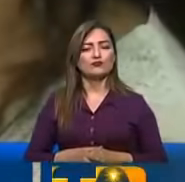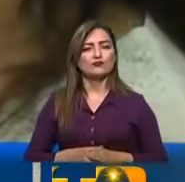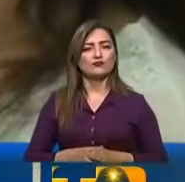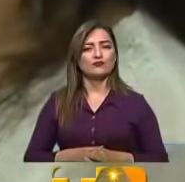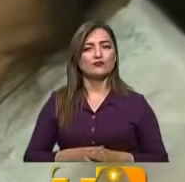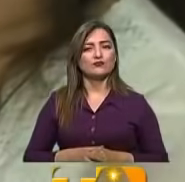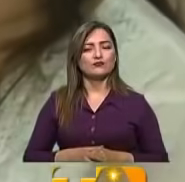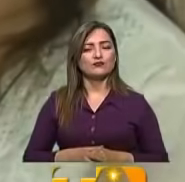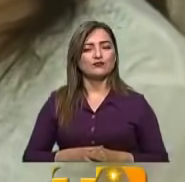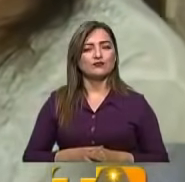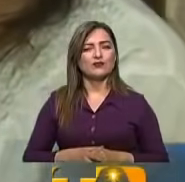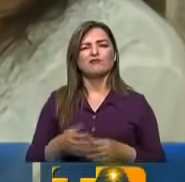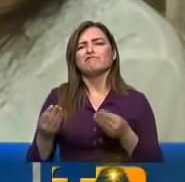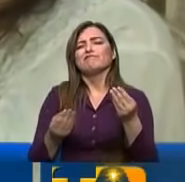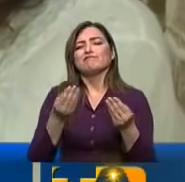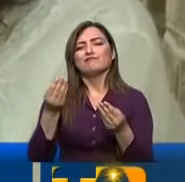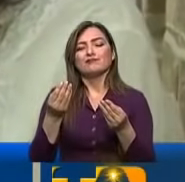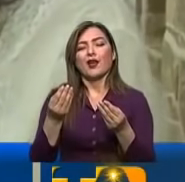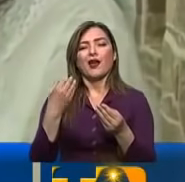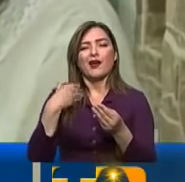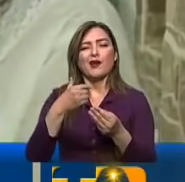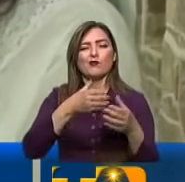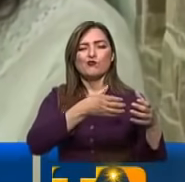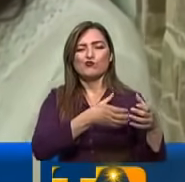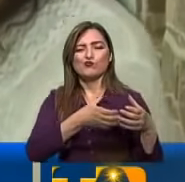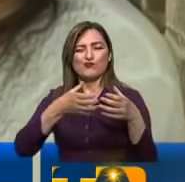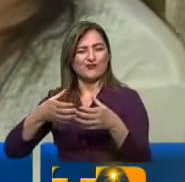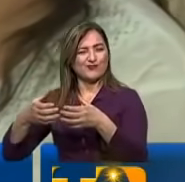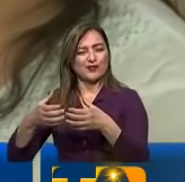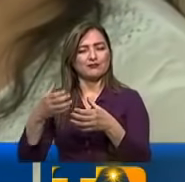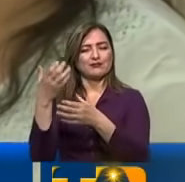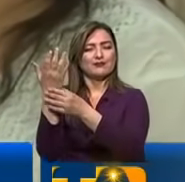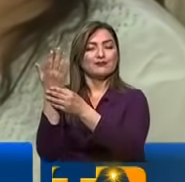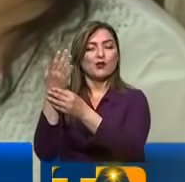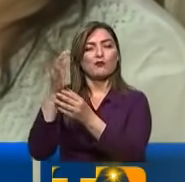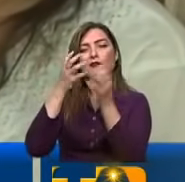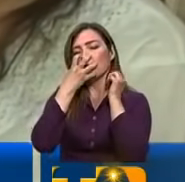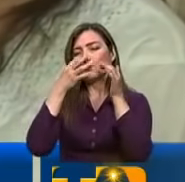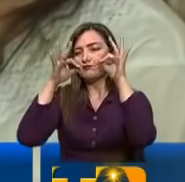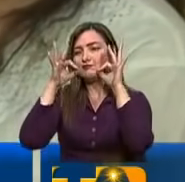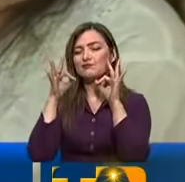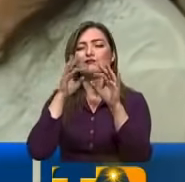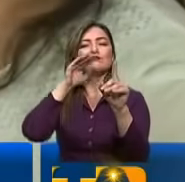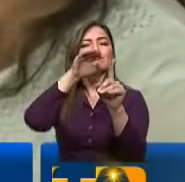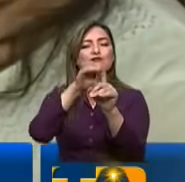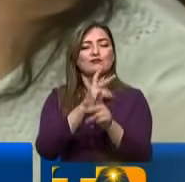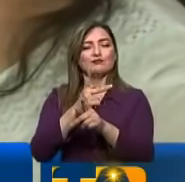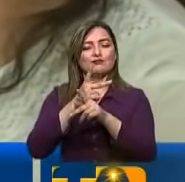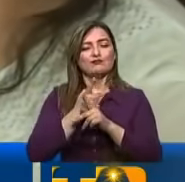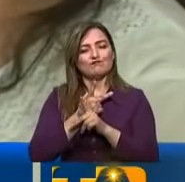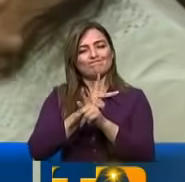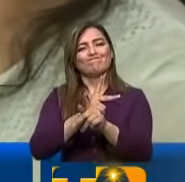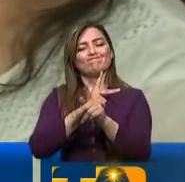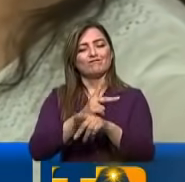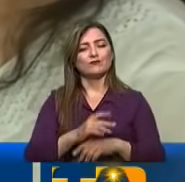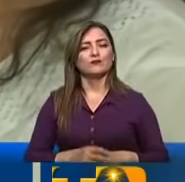En las manos van a llevar una mascarilla con un mensaje de cuidarnos, de protegernos porque somos únicos, y su